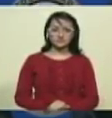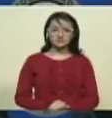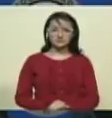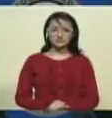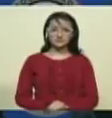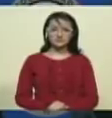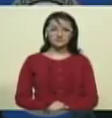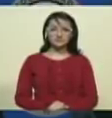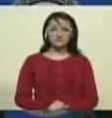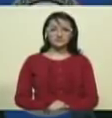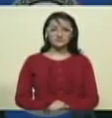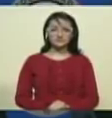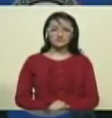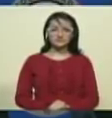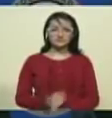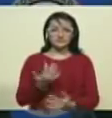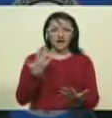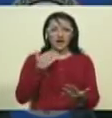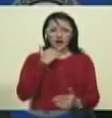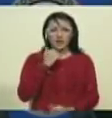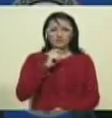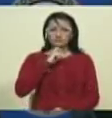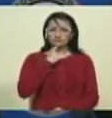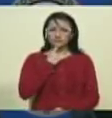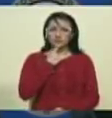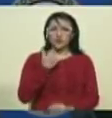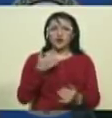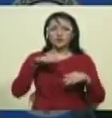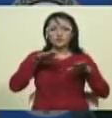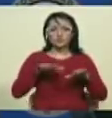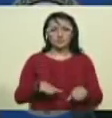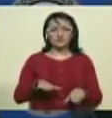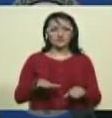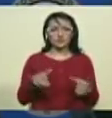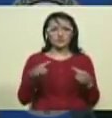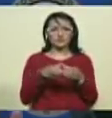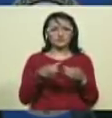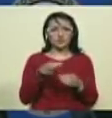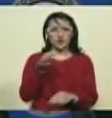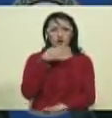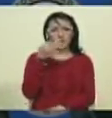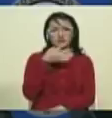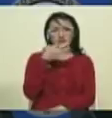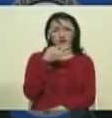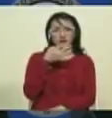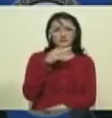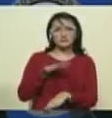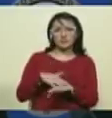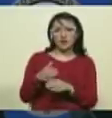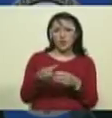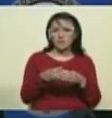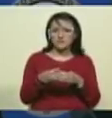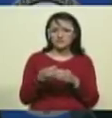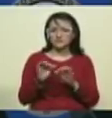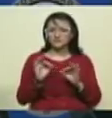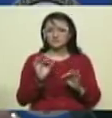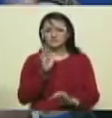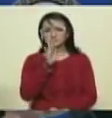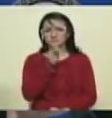digamos, algo confidencial que ocurrió ayer. Aquí hubo una suspensión de la sesión en la tarde, sin ningún motivo, que si la Comisión General no